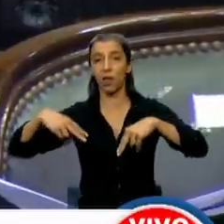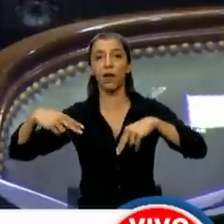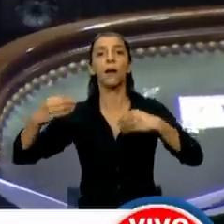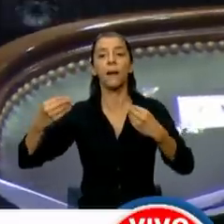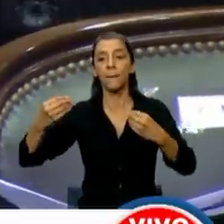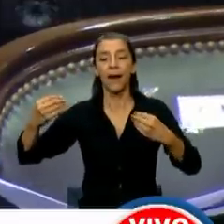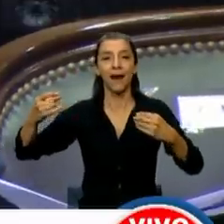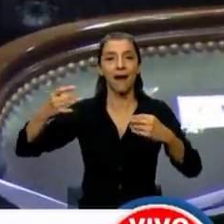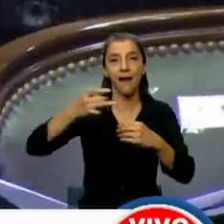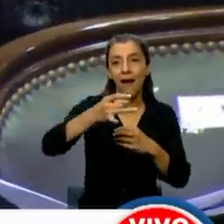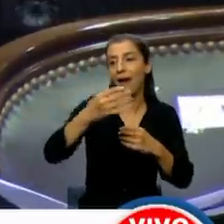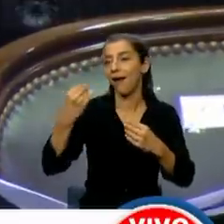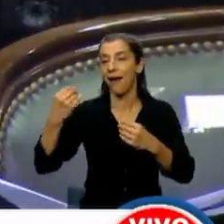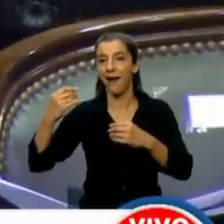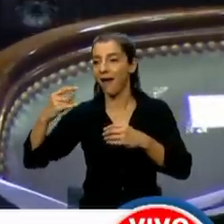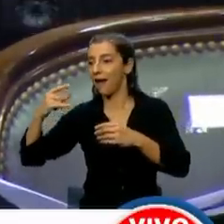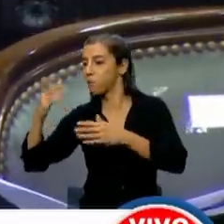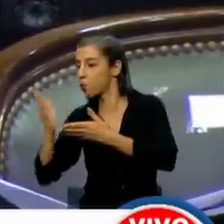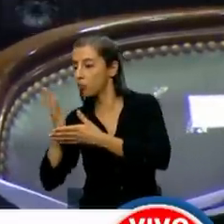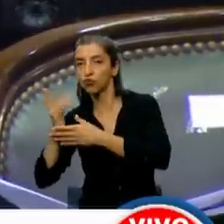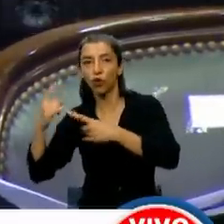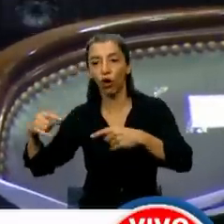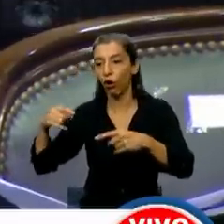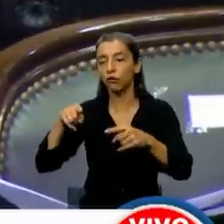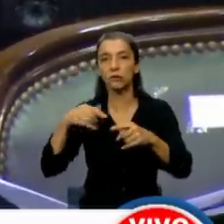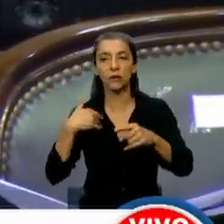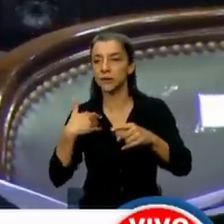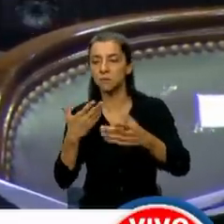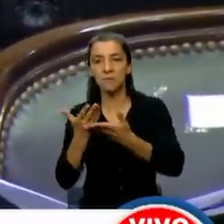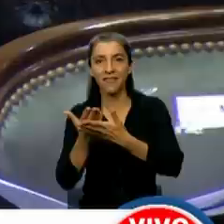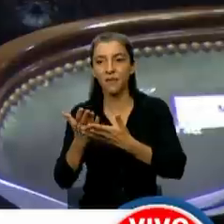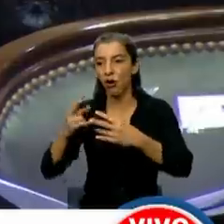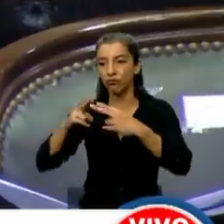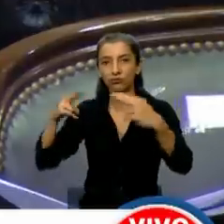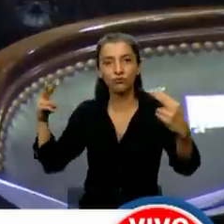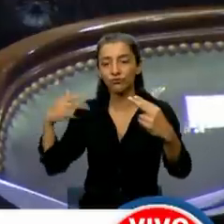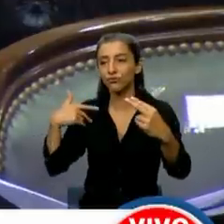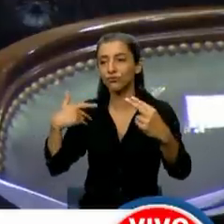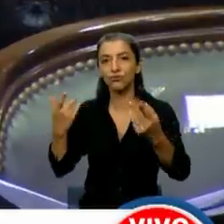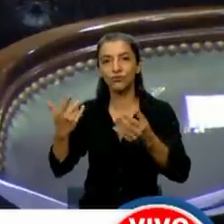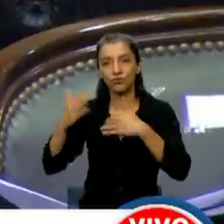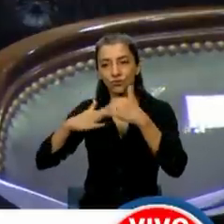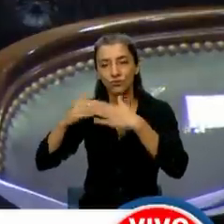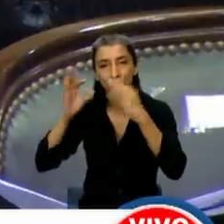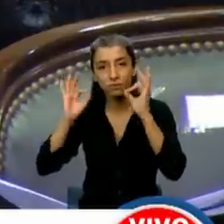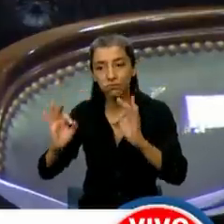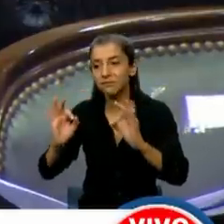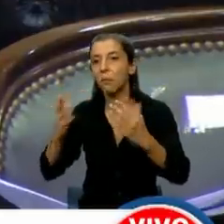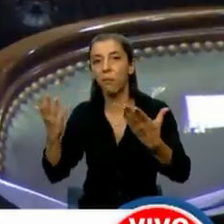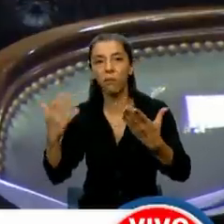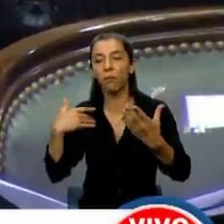toda la producción del norte de nuestra provincia de la ciudad de orán o una ciudad crítica invadida por el narcotráfico